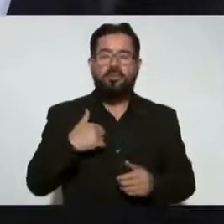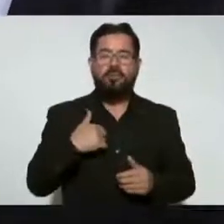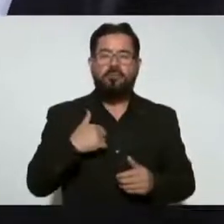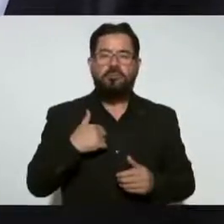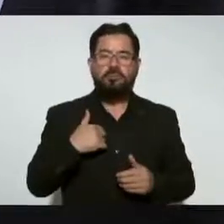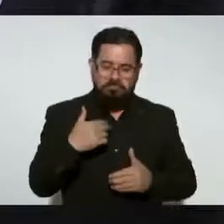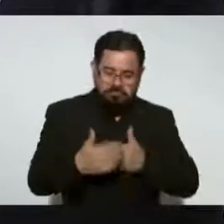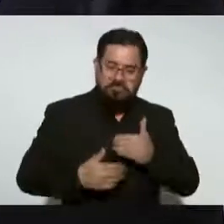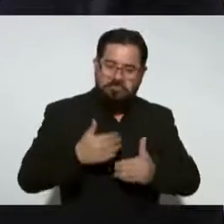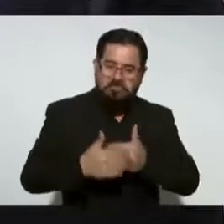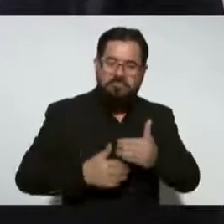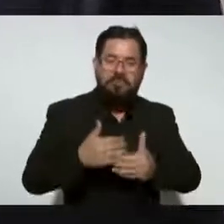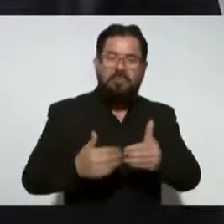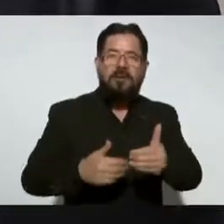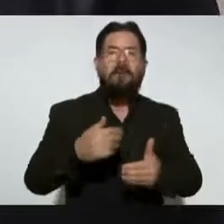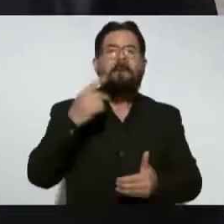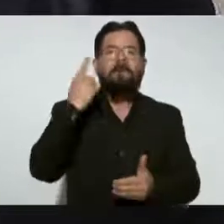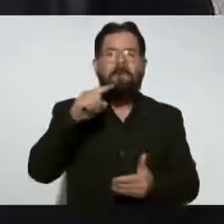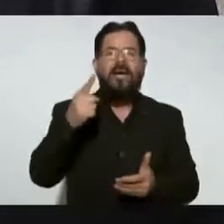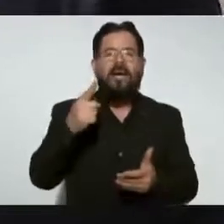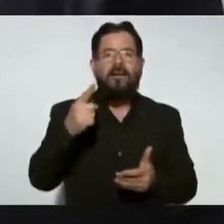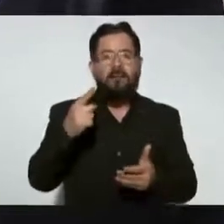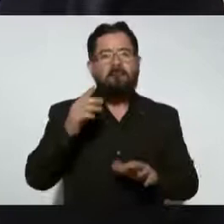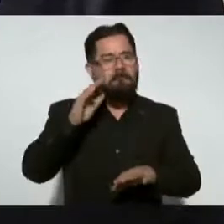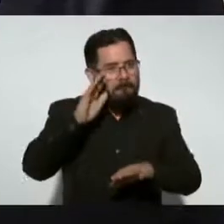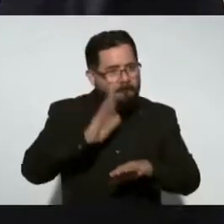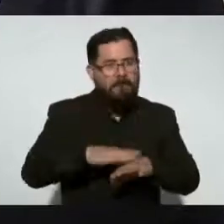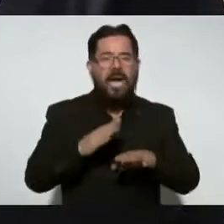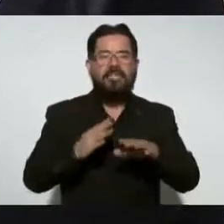avanzando para tener la infraestructura